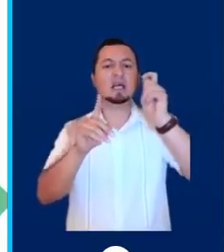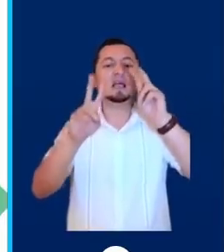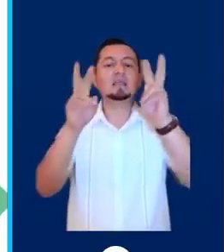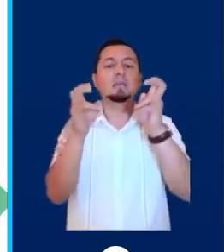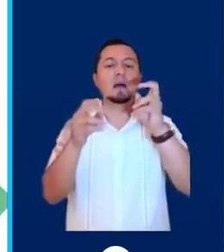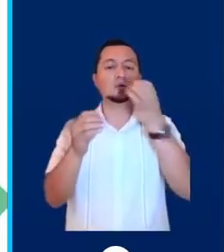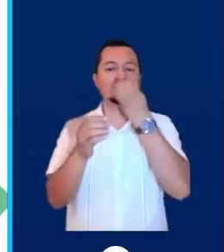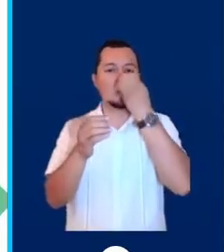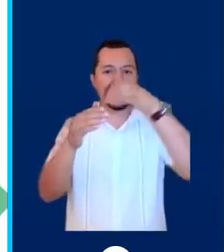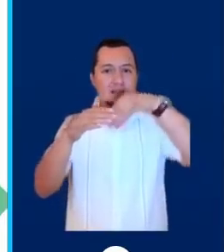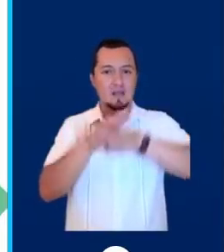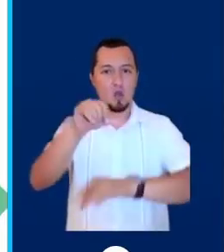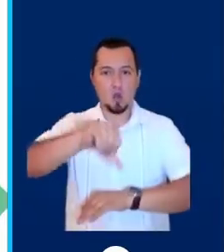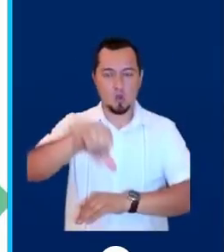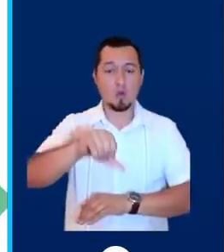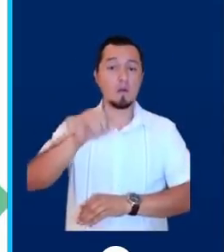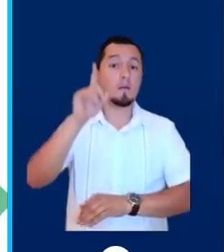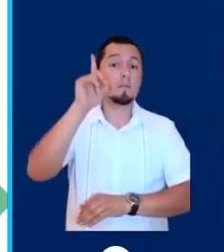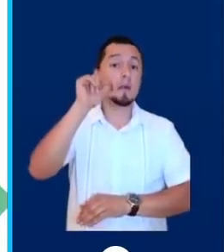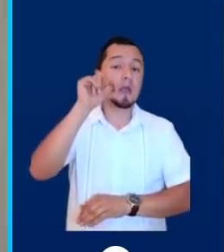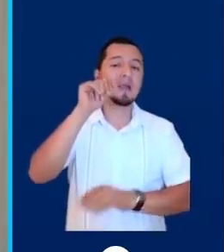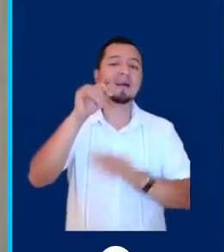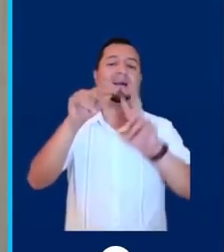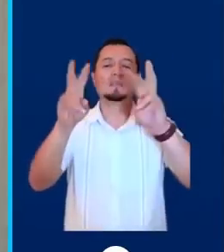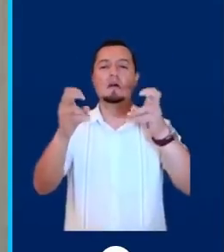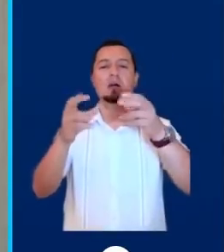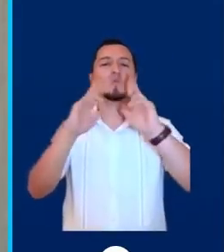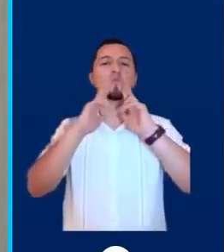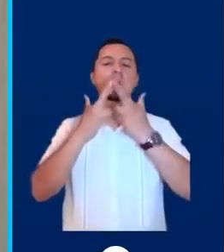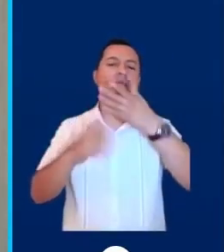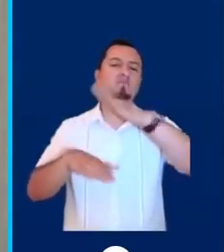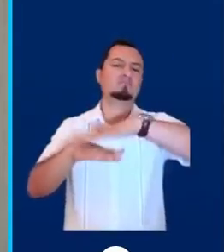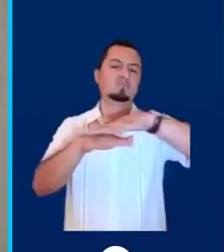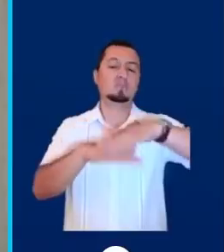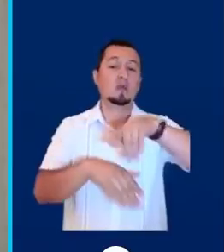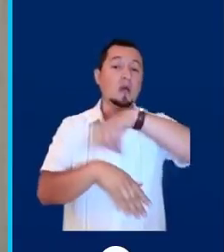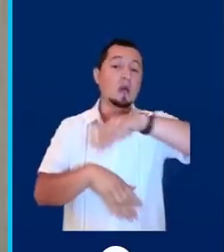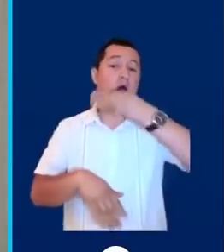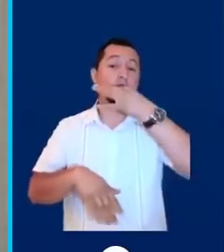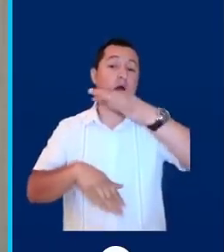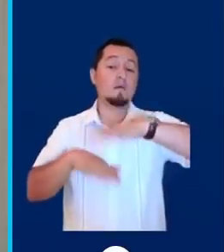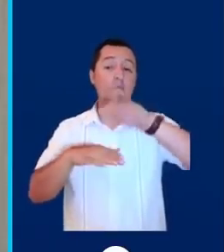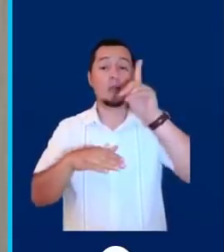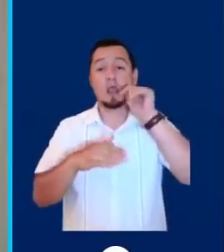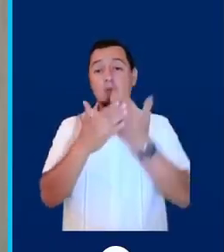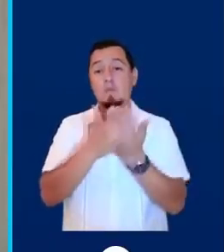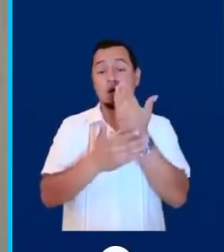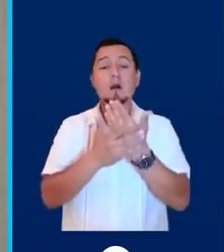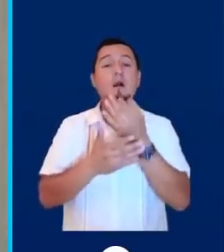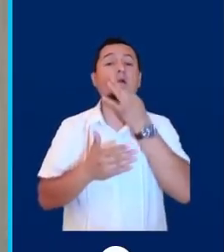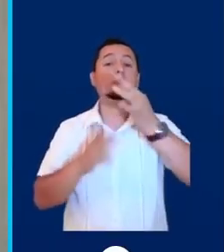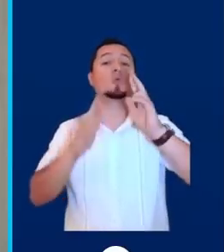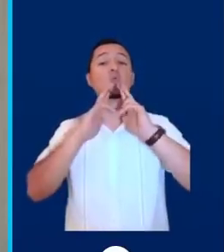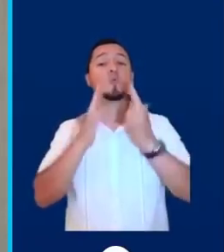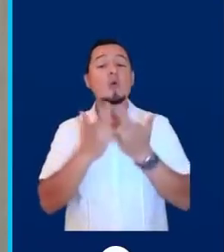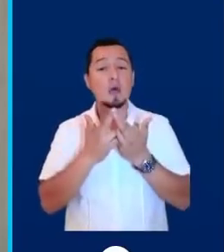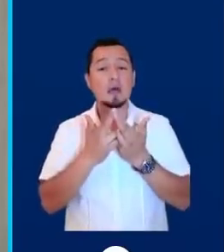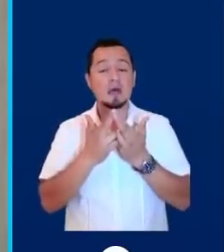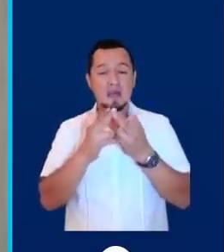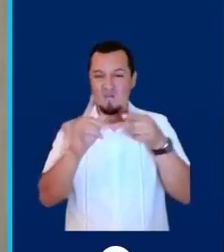para el regreso a la presencialidad. El día de hoy vamos a hablar solo de eso. Y el día de mañana, por la mañana, se dará una rueda de